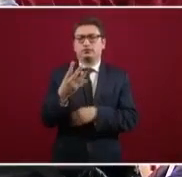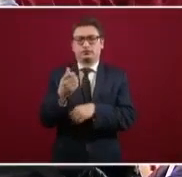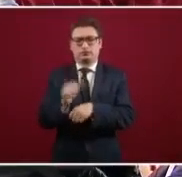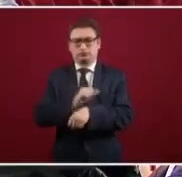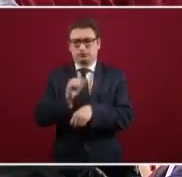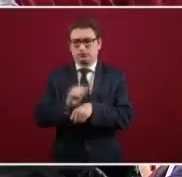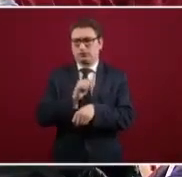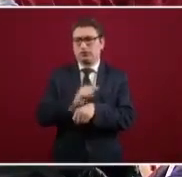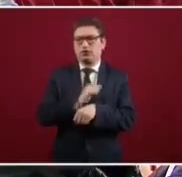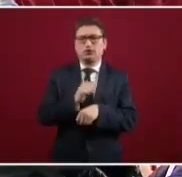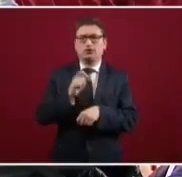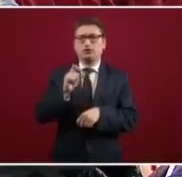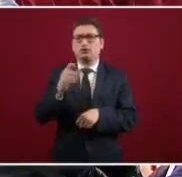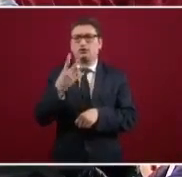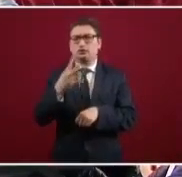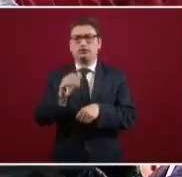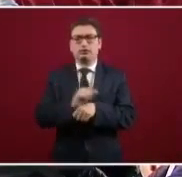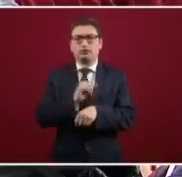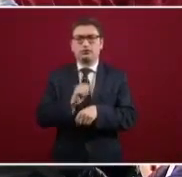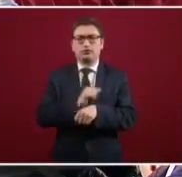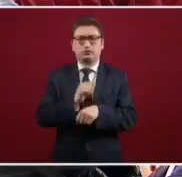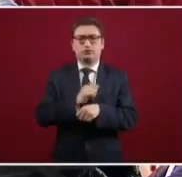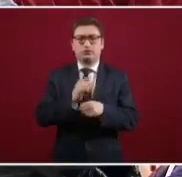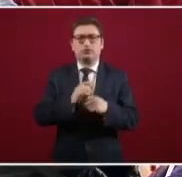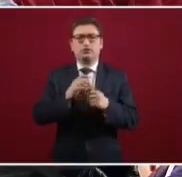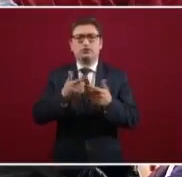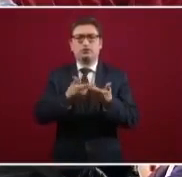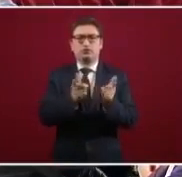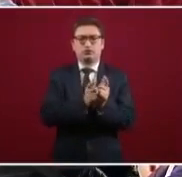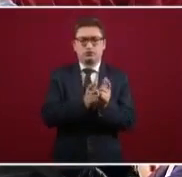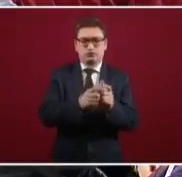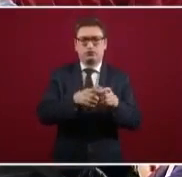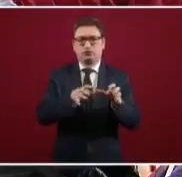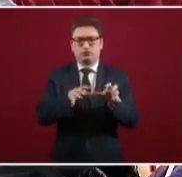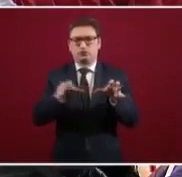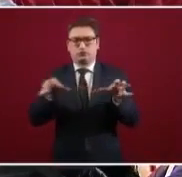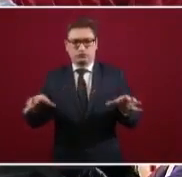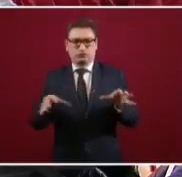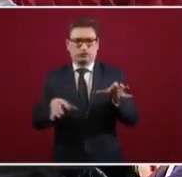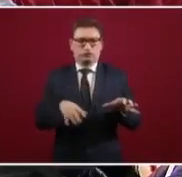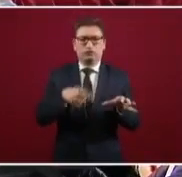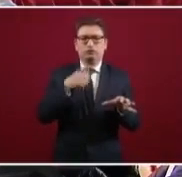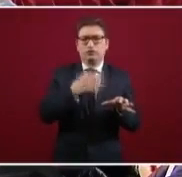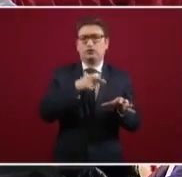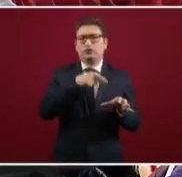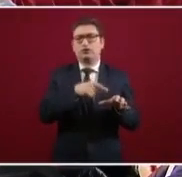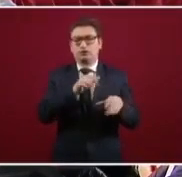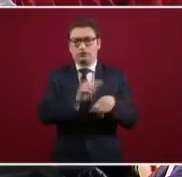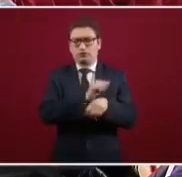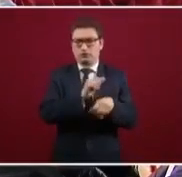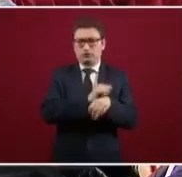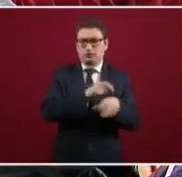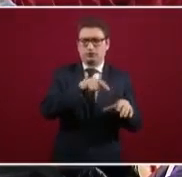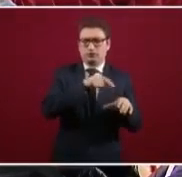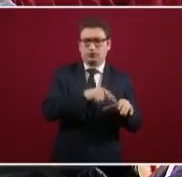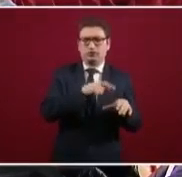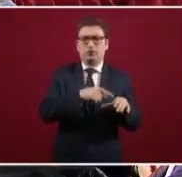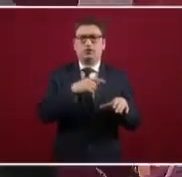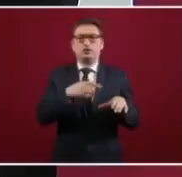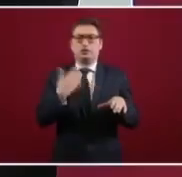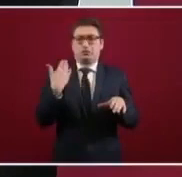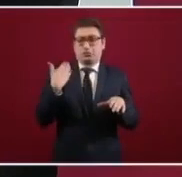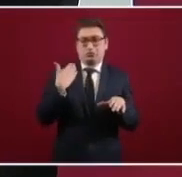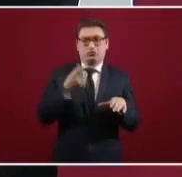estos vehículos los dividimos en dos grupos una gama de una gama alta de vehículos no tan